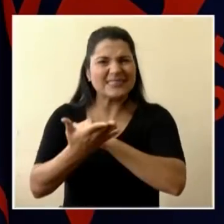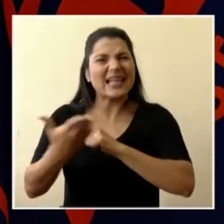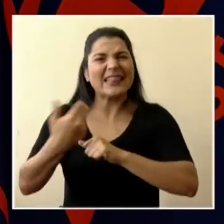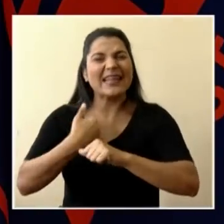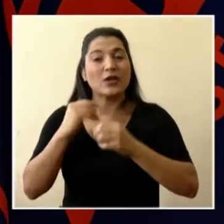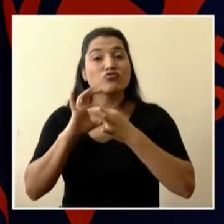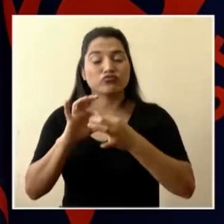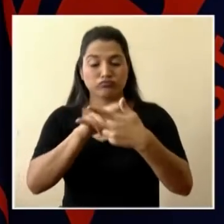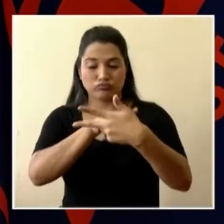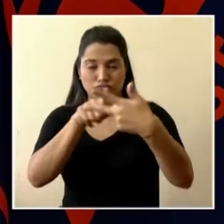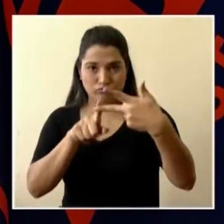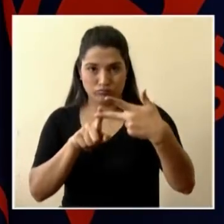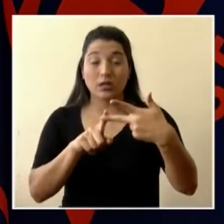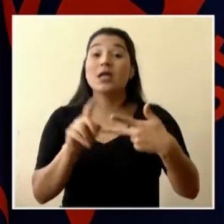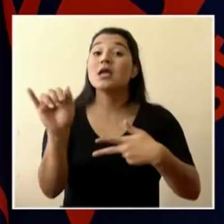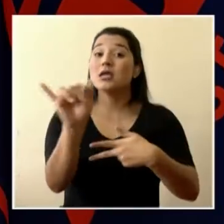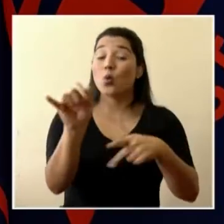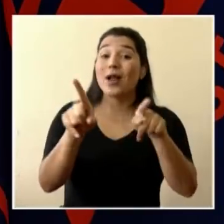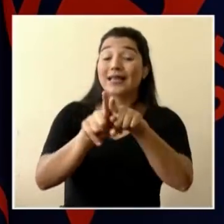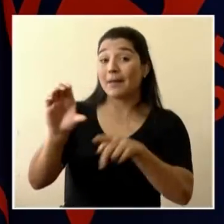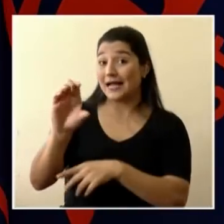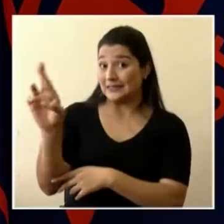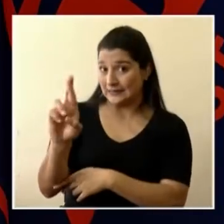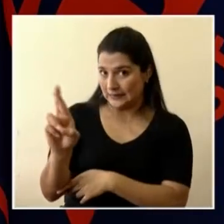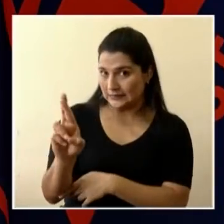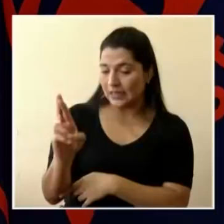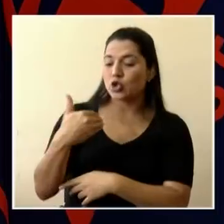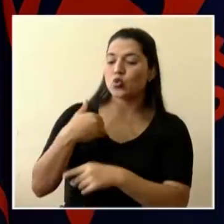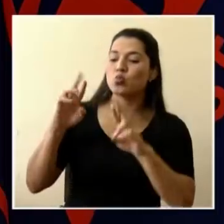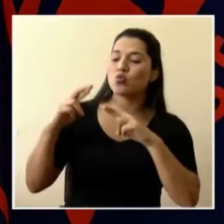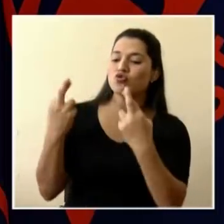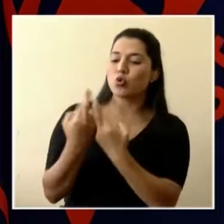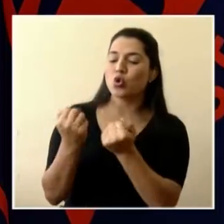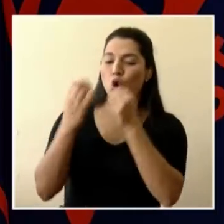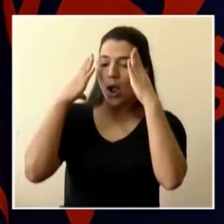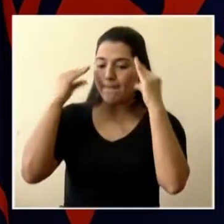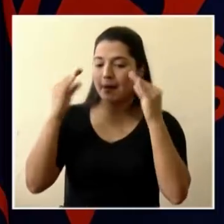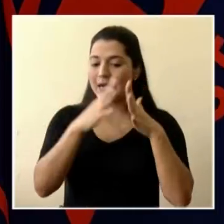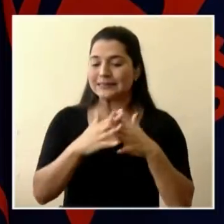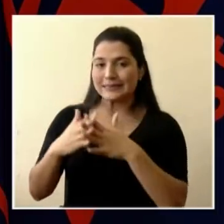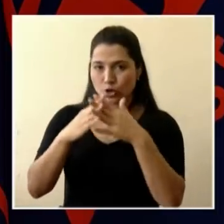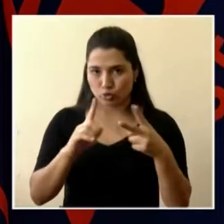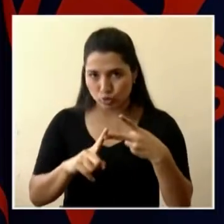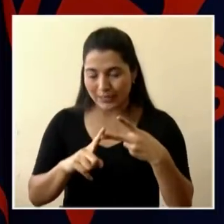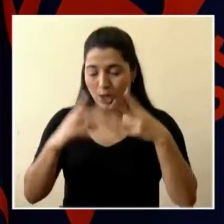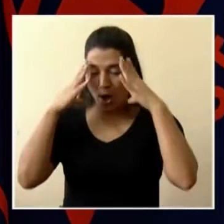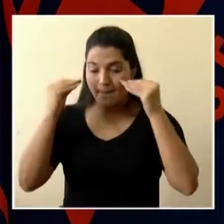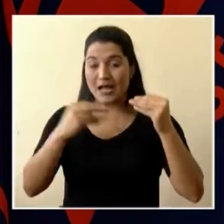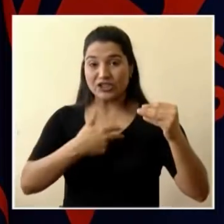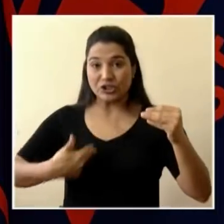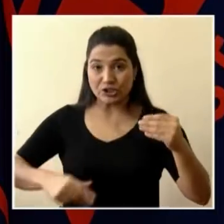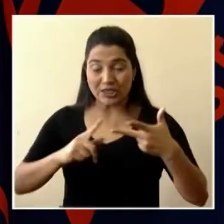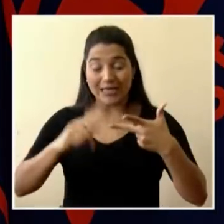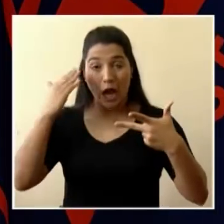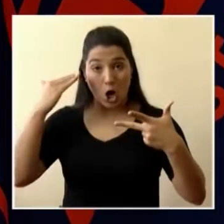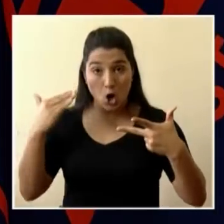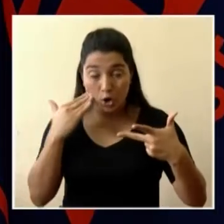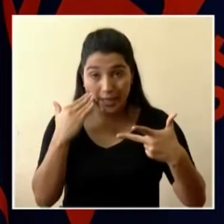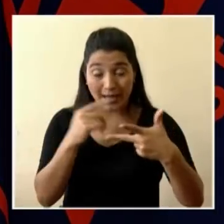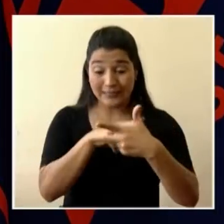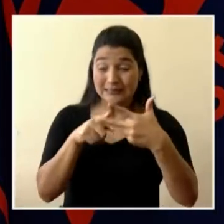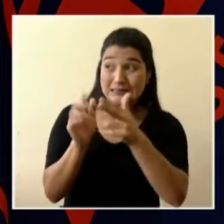través de la Cancillería de la República, nos reunimos con la Embajada de Estados Unidos, con la Embajada de China, con la Embajada de Corea, les